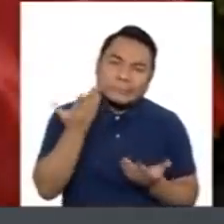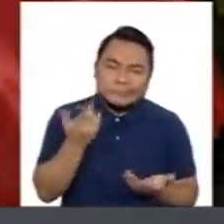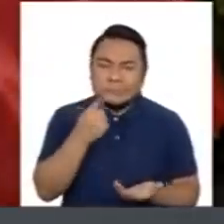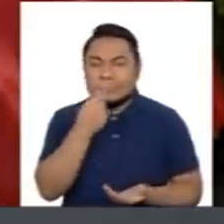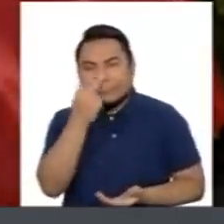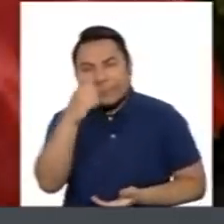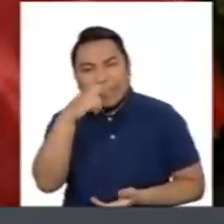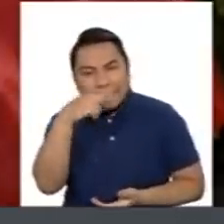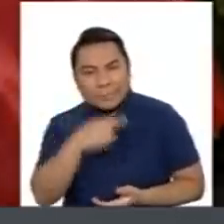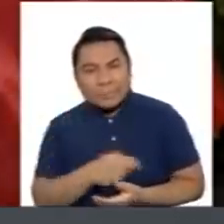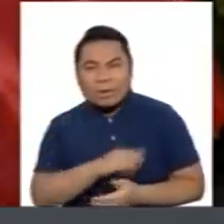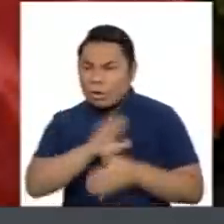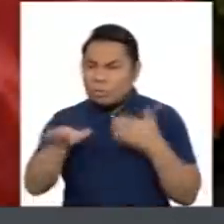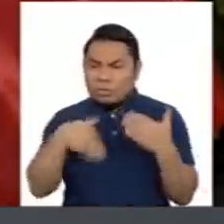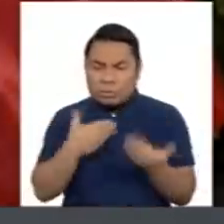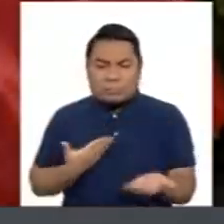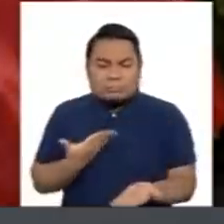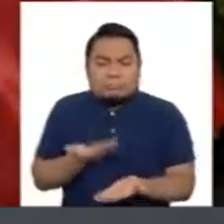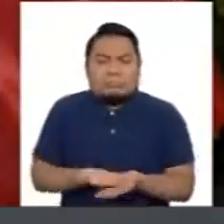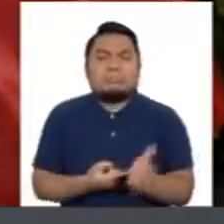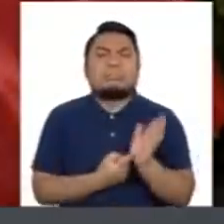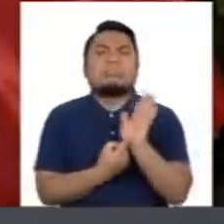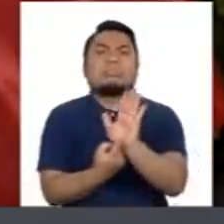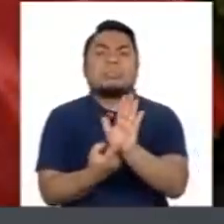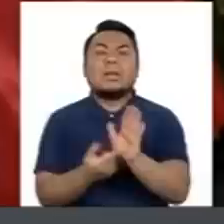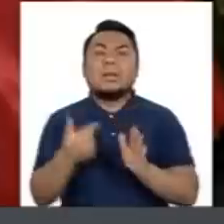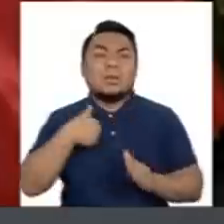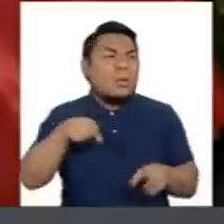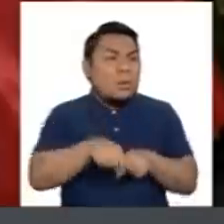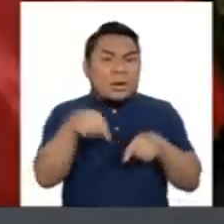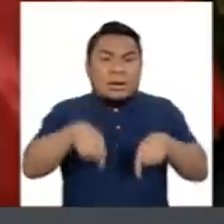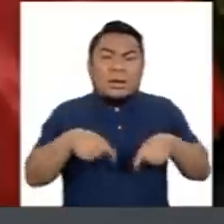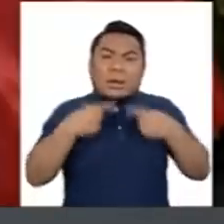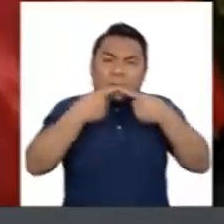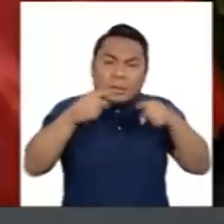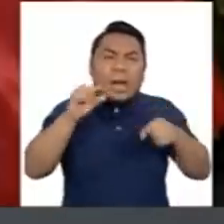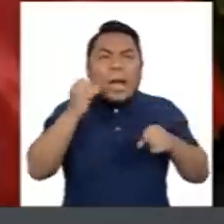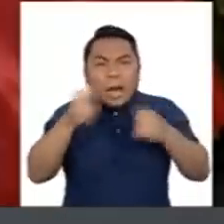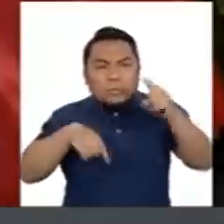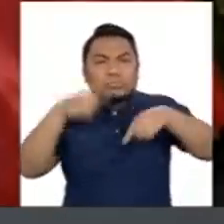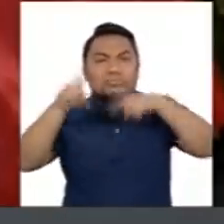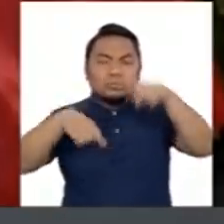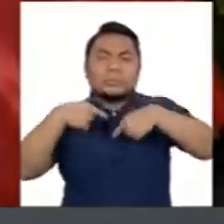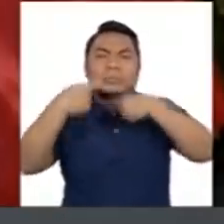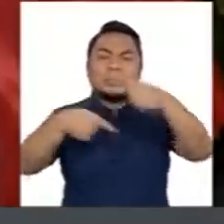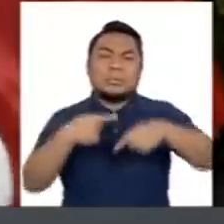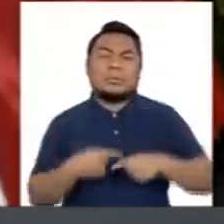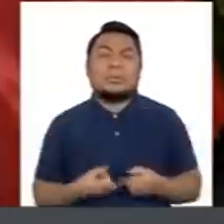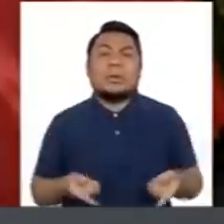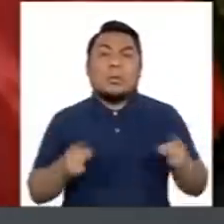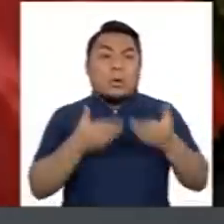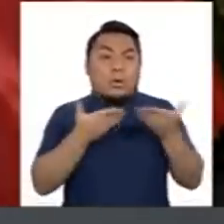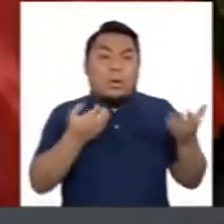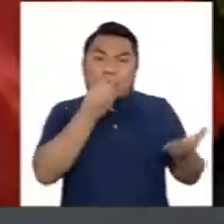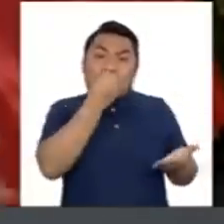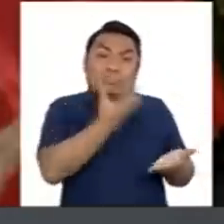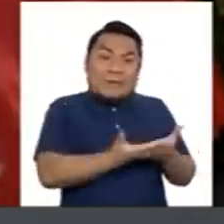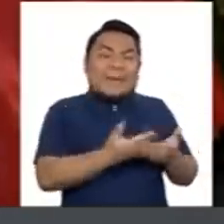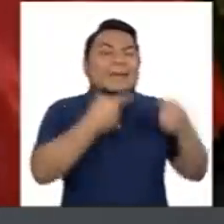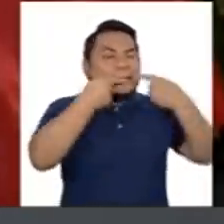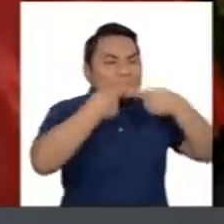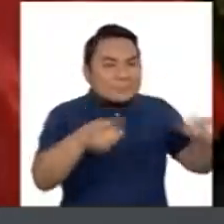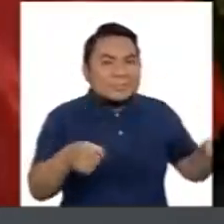mesa. Todo. Por eso es que damos este tipo de conferencias muy frecuentes. O sea, diciendo, cuando hay cosas buenas que decir,